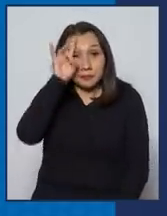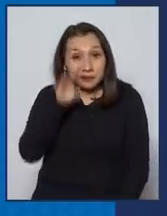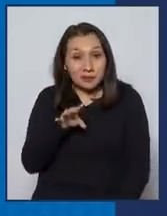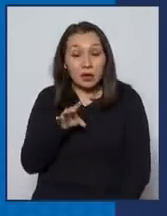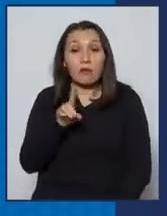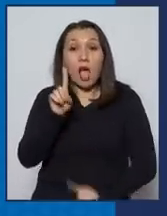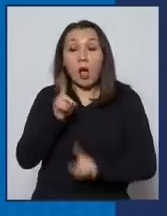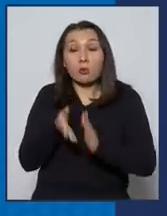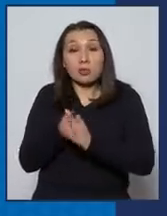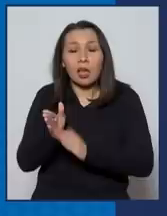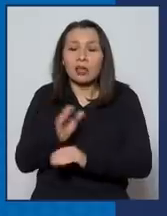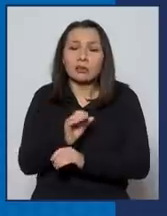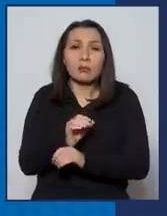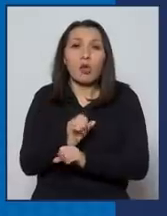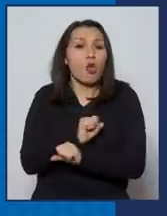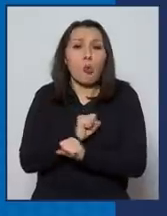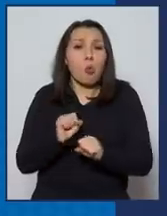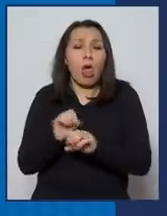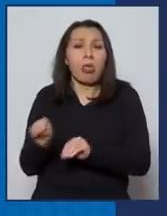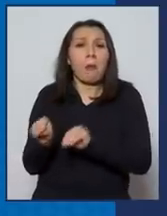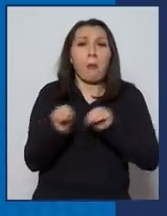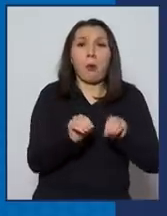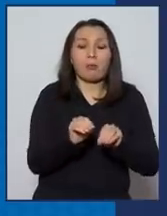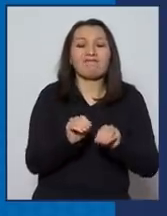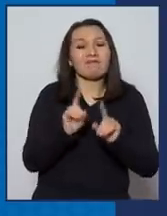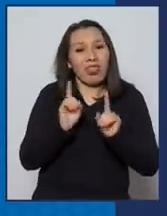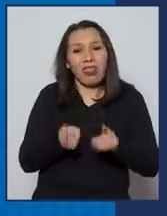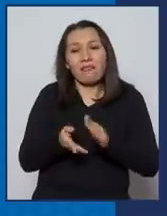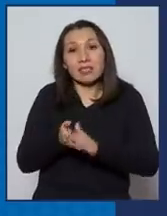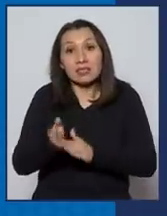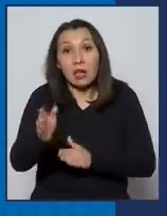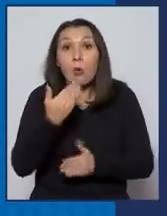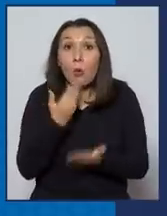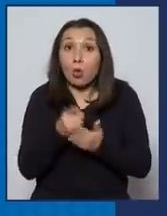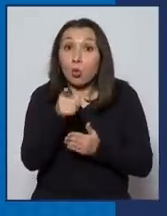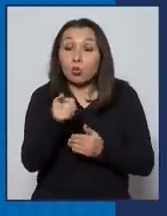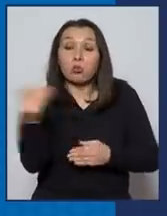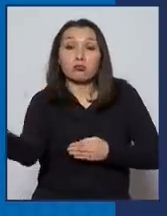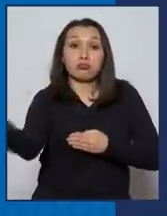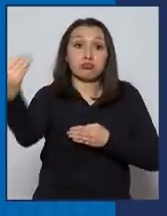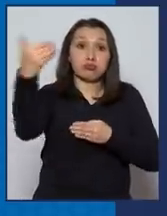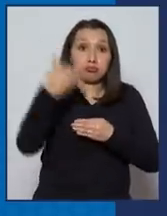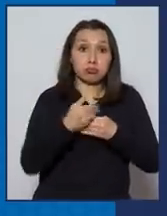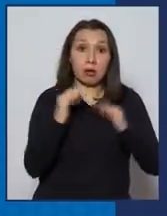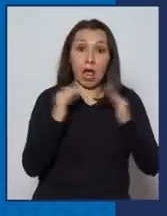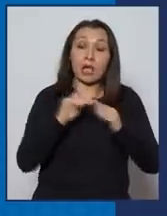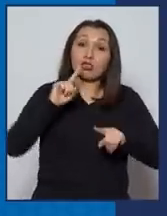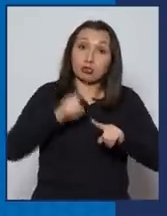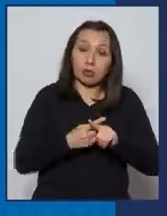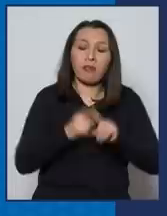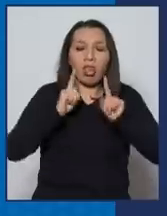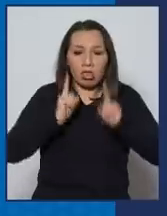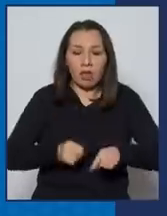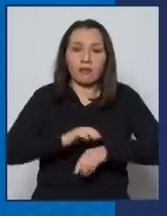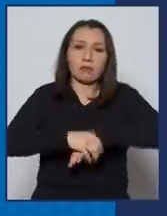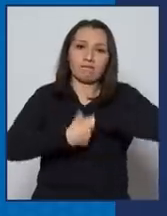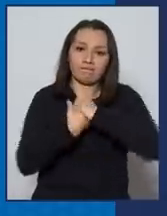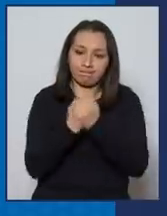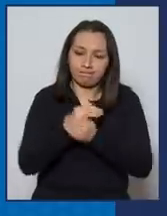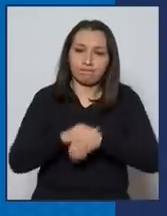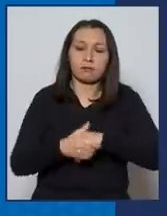que hay salidas que son imprescindibles. Y para esas salidas, cuando ustedes lleguen a sus casas, deben lavarse las